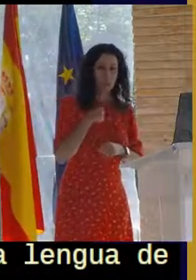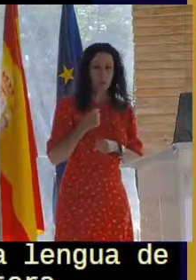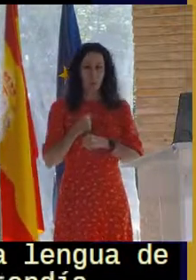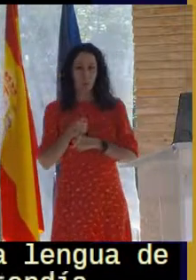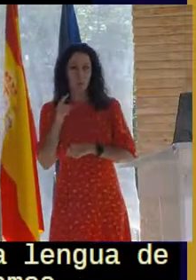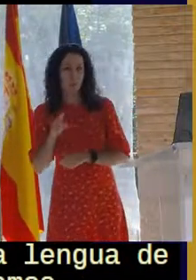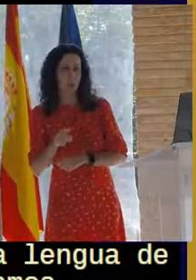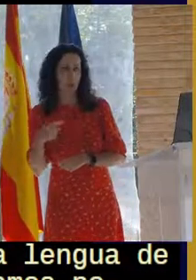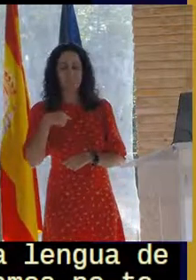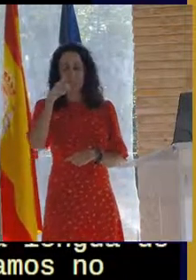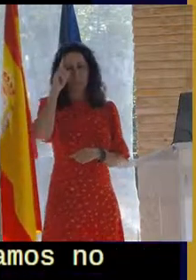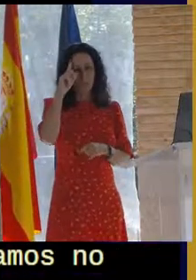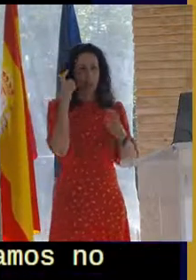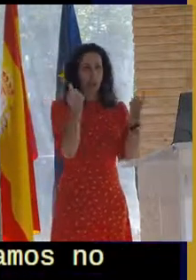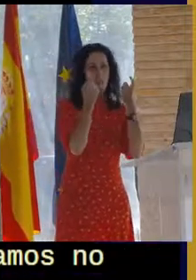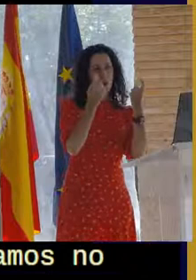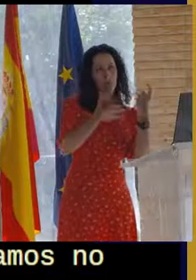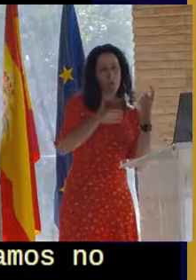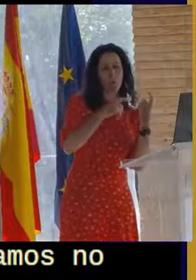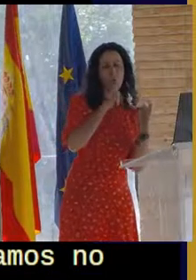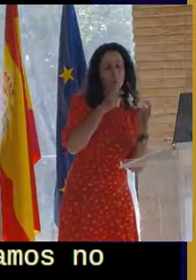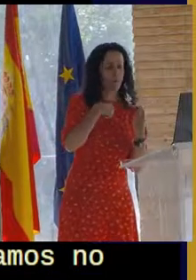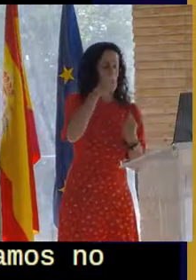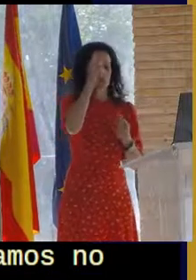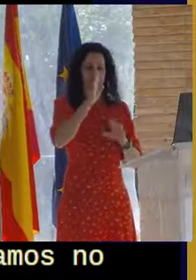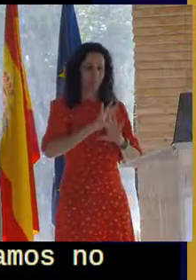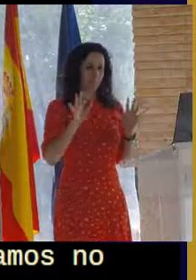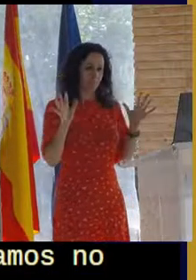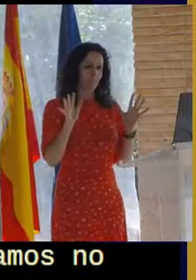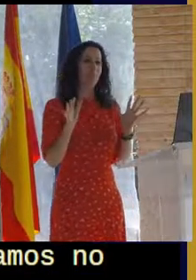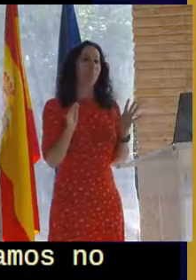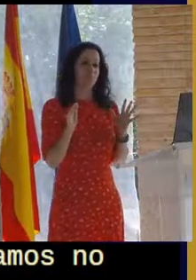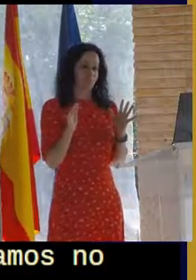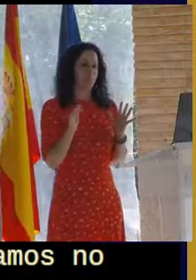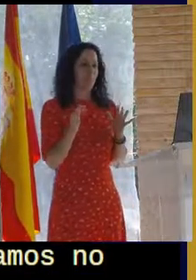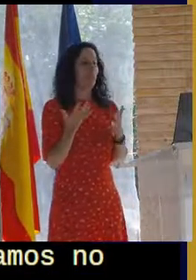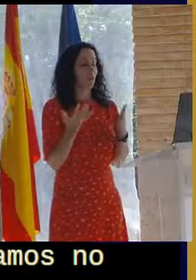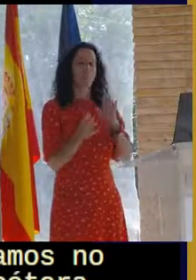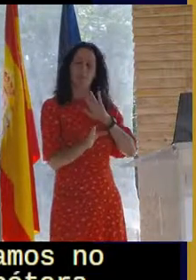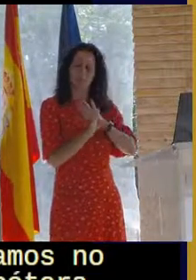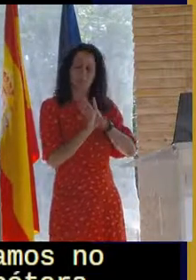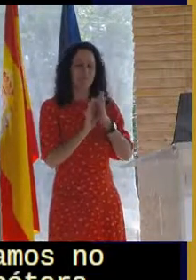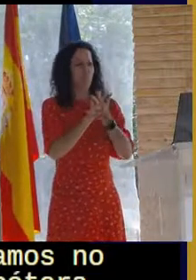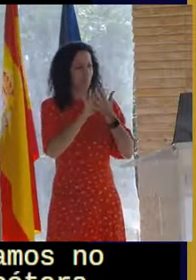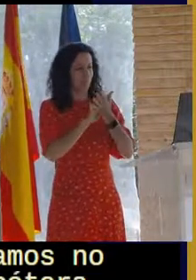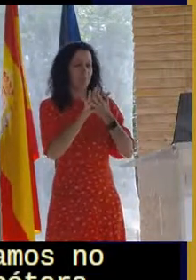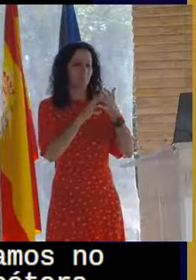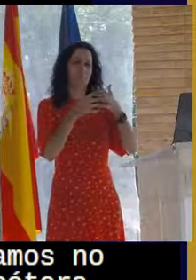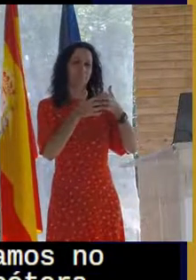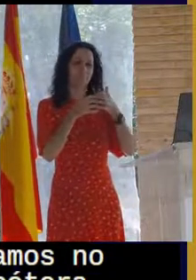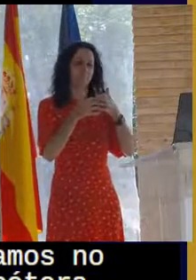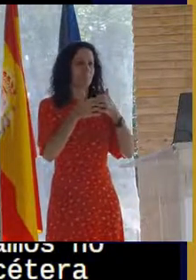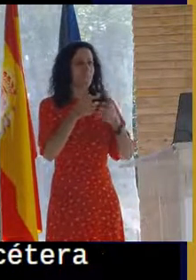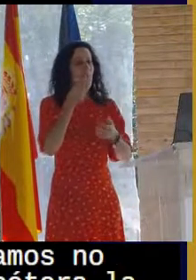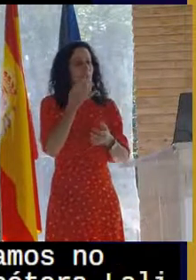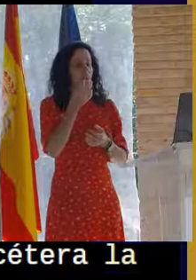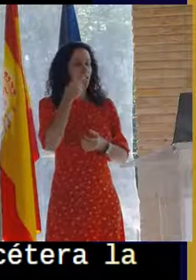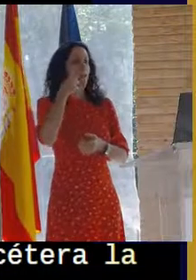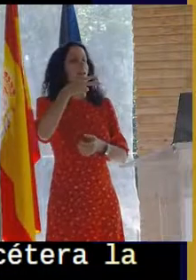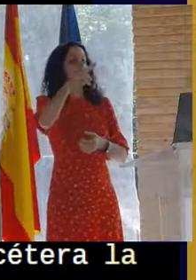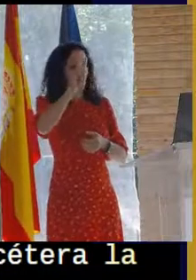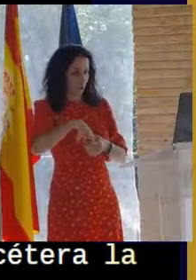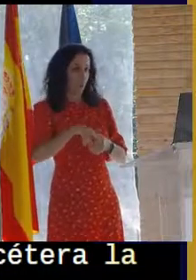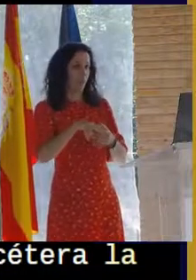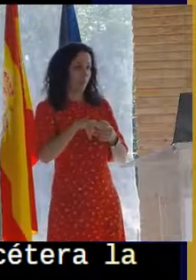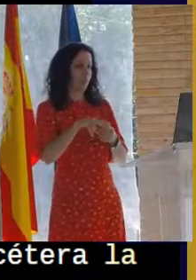tendríamos No tendríamos un desarrollo emocional físico afectivo etcétera entonces la lengua de signo bueno